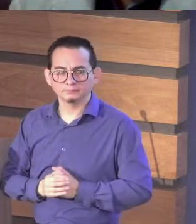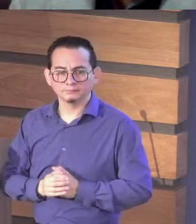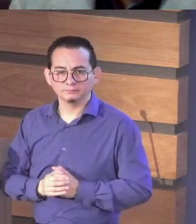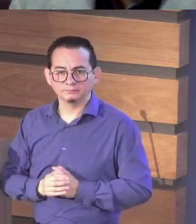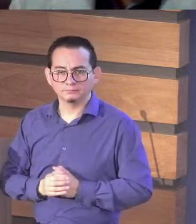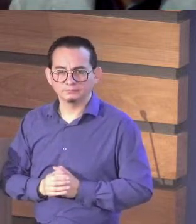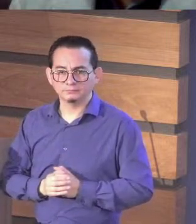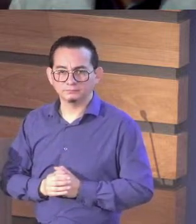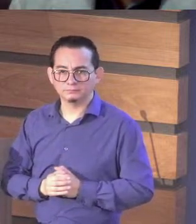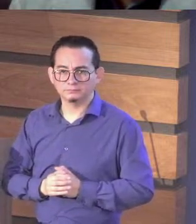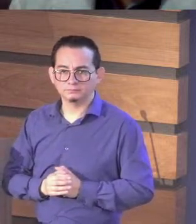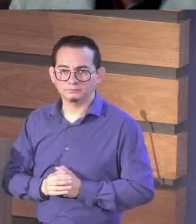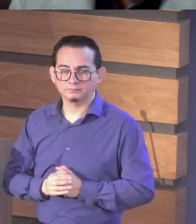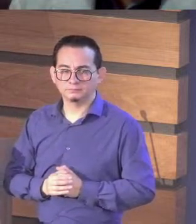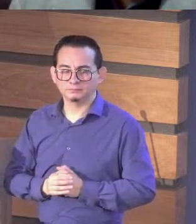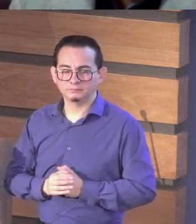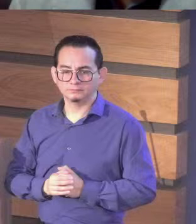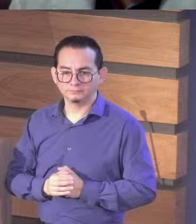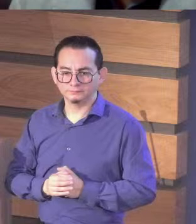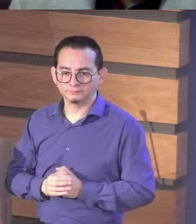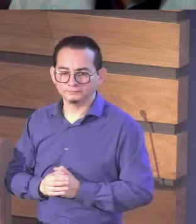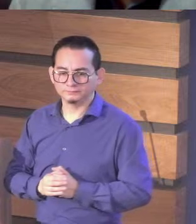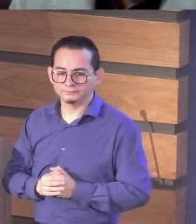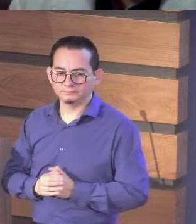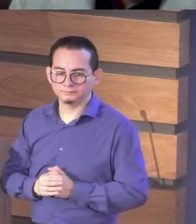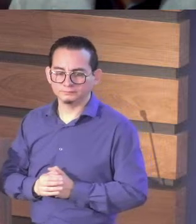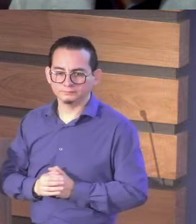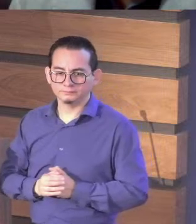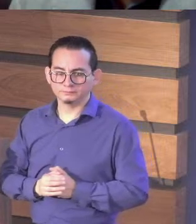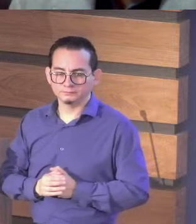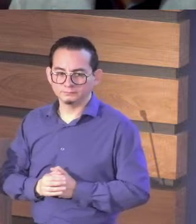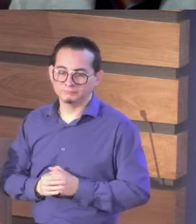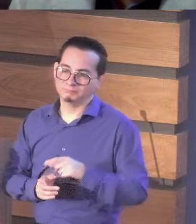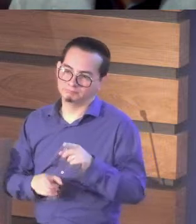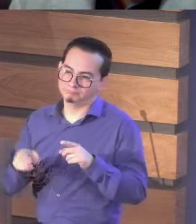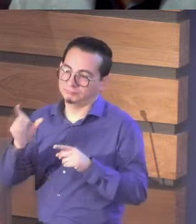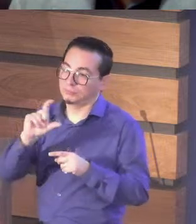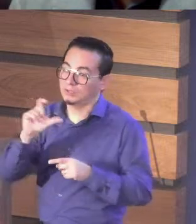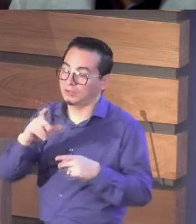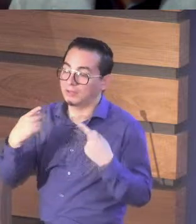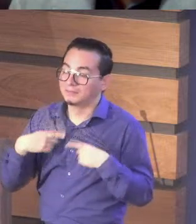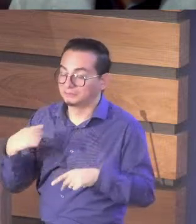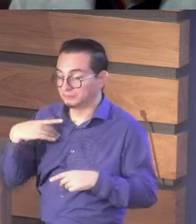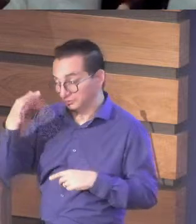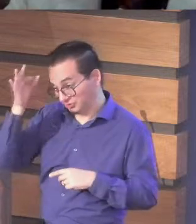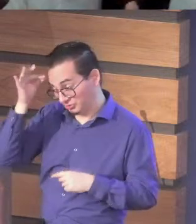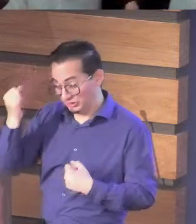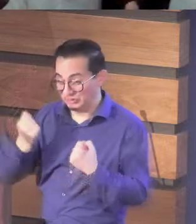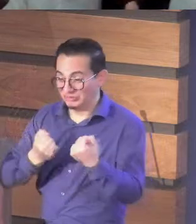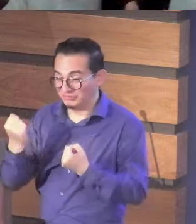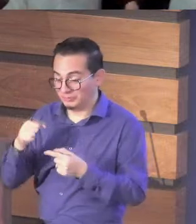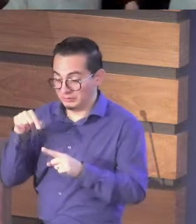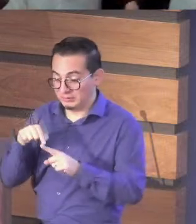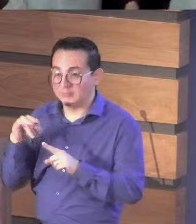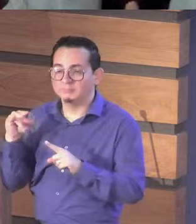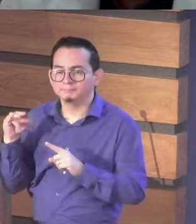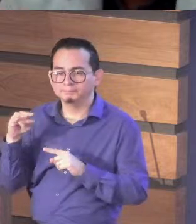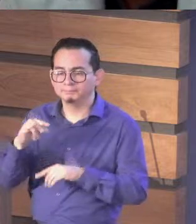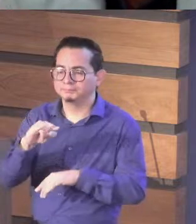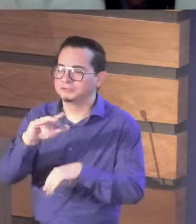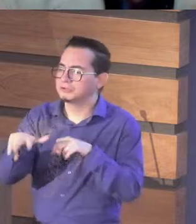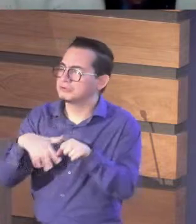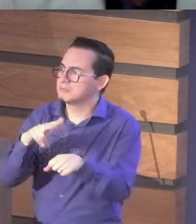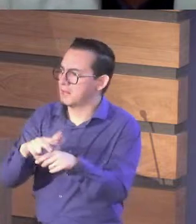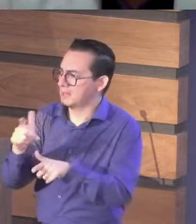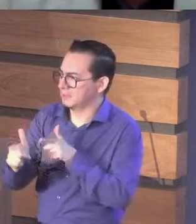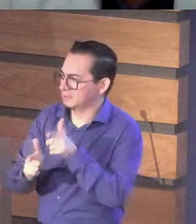Hay que tener en cuenta que entre más velocidad el bus o se transporte a mayor velocidad, el ruido es mayor.